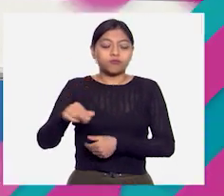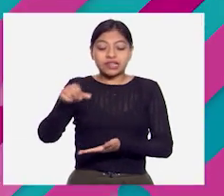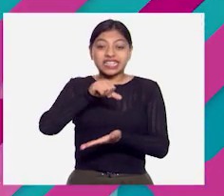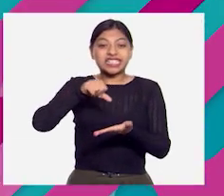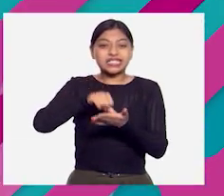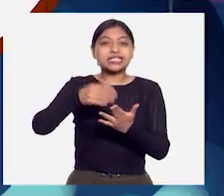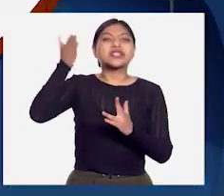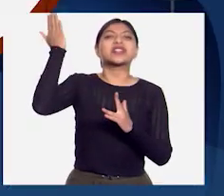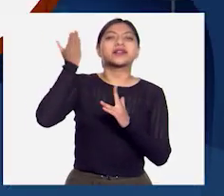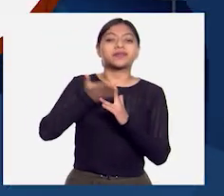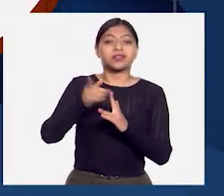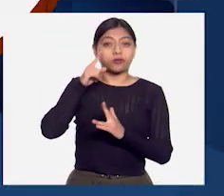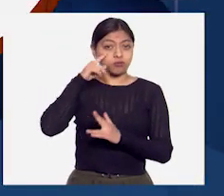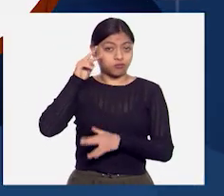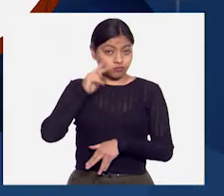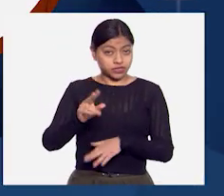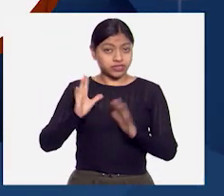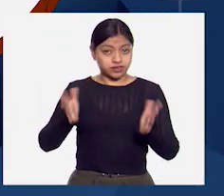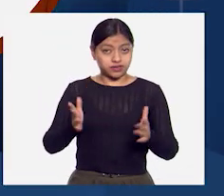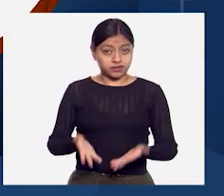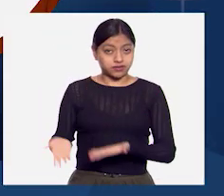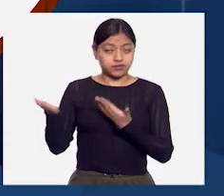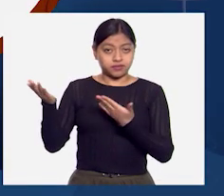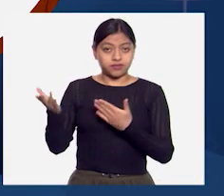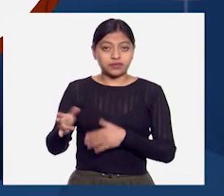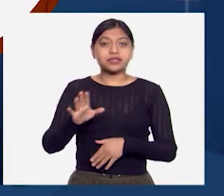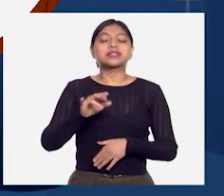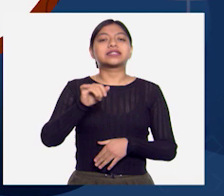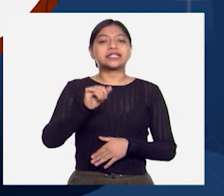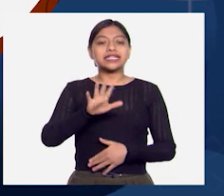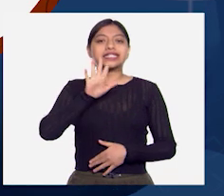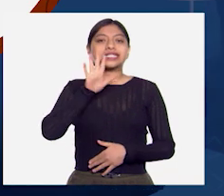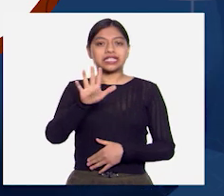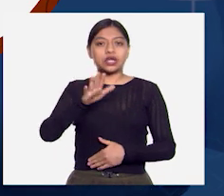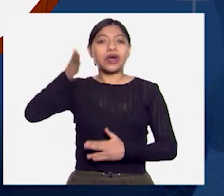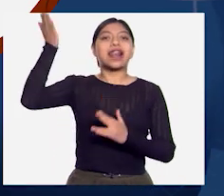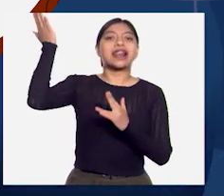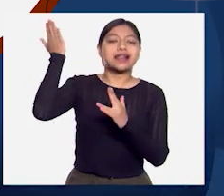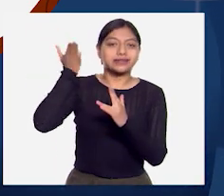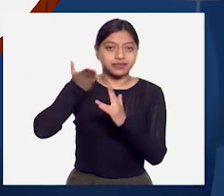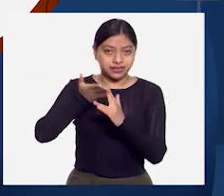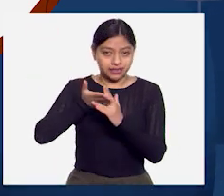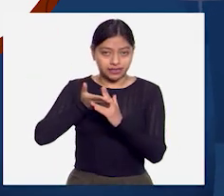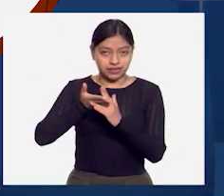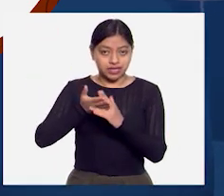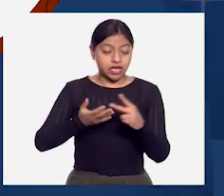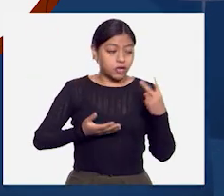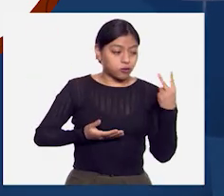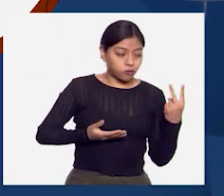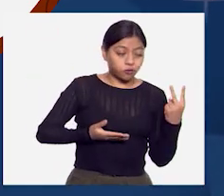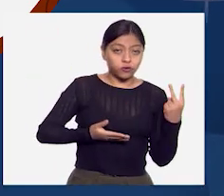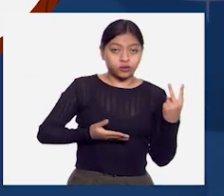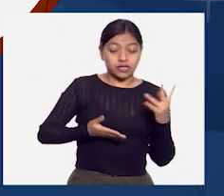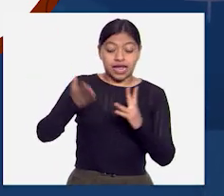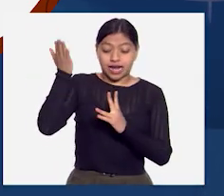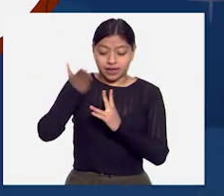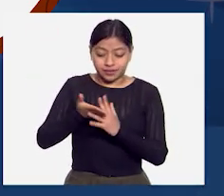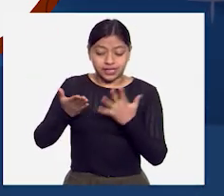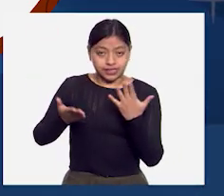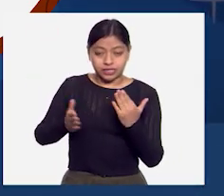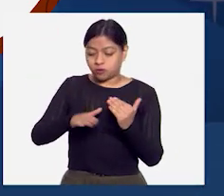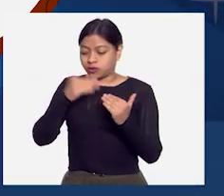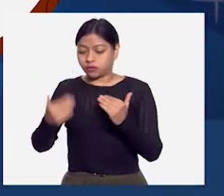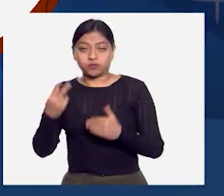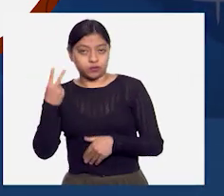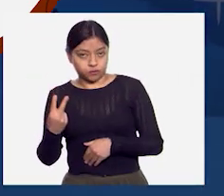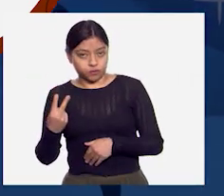lo identificaste? Ya vi. Es el 5 porque antes que él hay 2 valores y también después de él hay otros